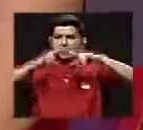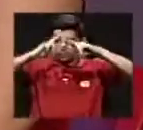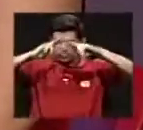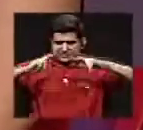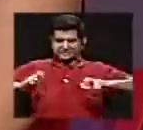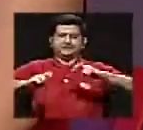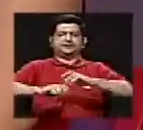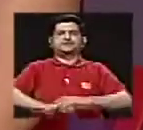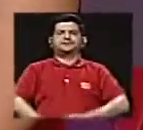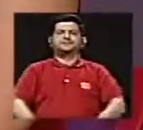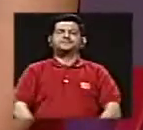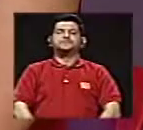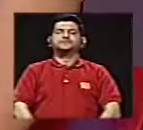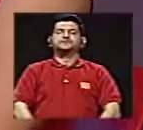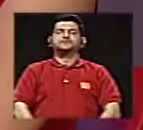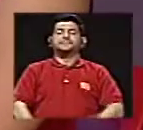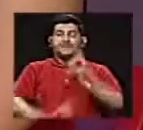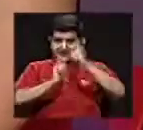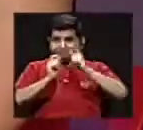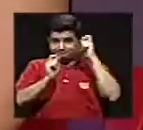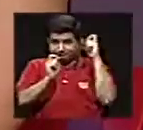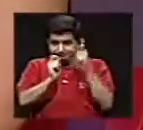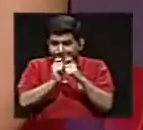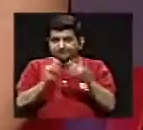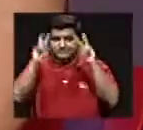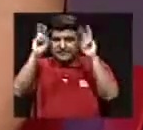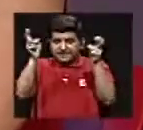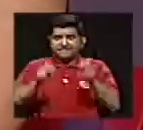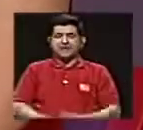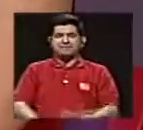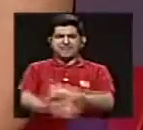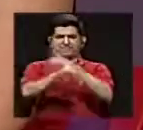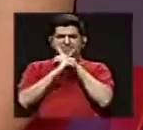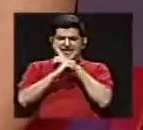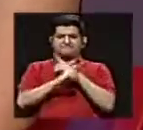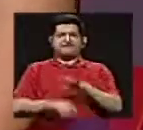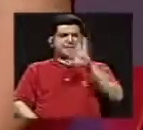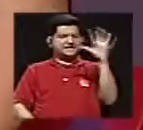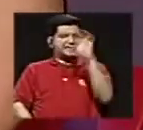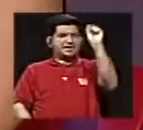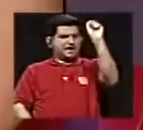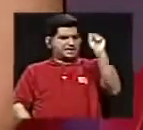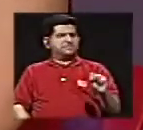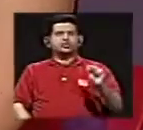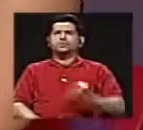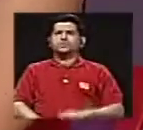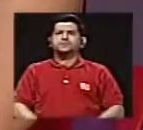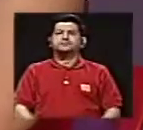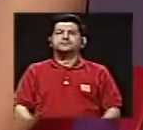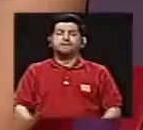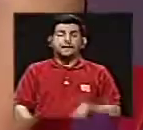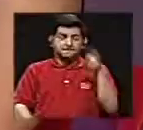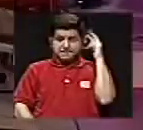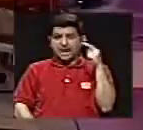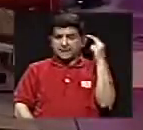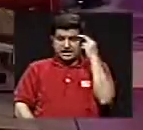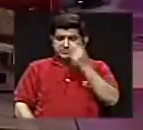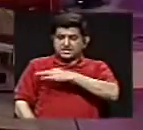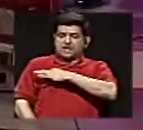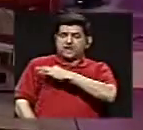tratar hoy. Precisamente nuestro tema es En defensa del Caribe Sur. Y para eso